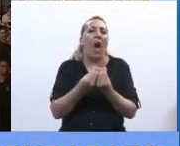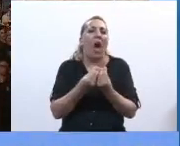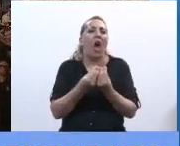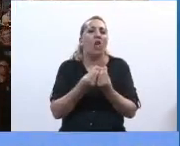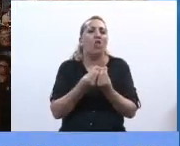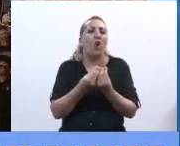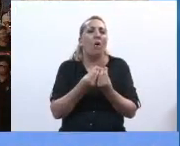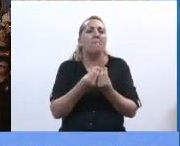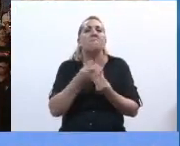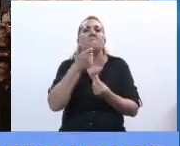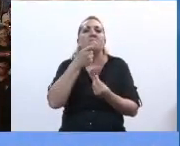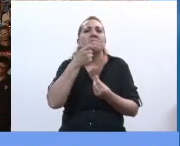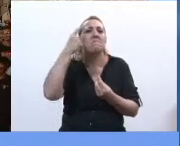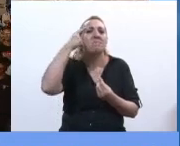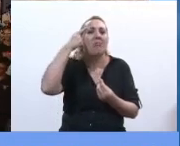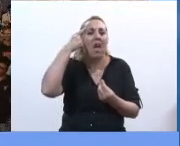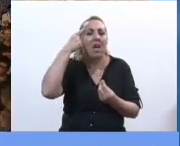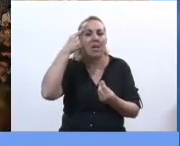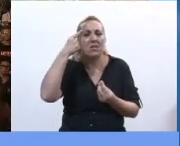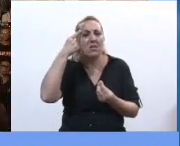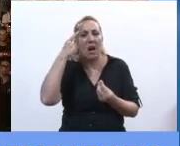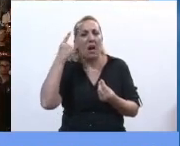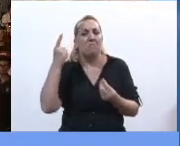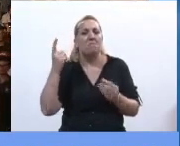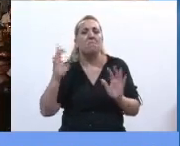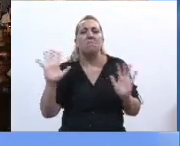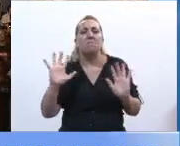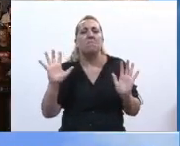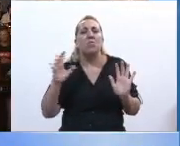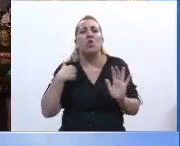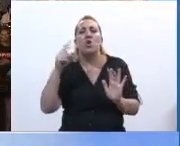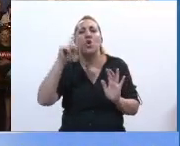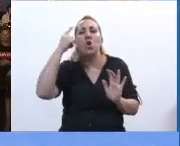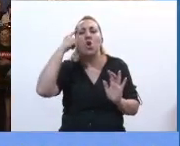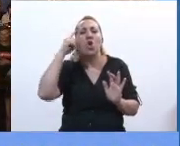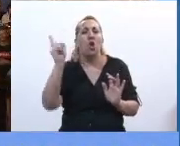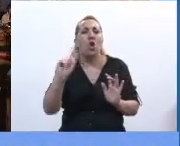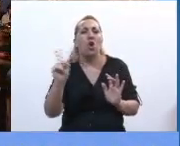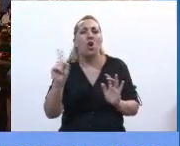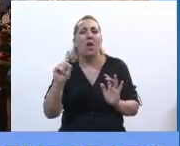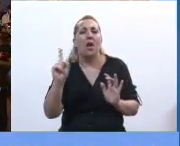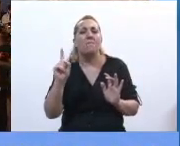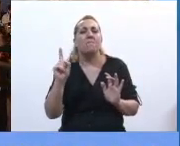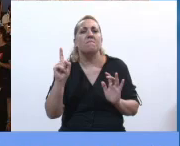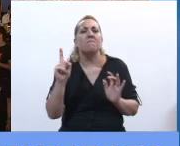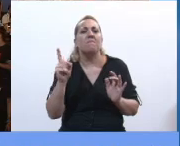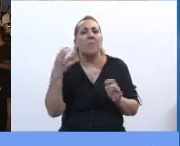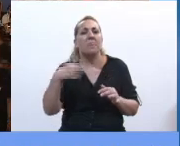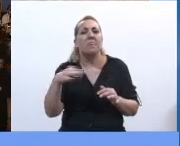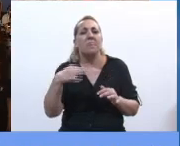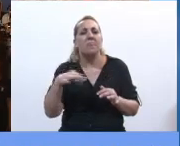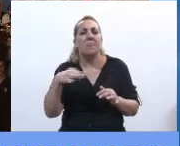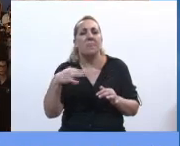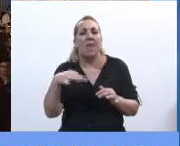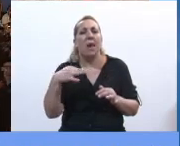cosas no le salgan como piensen ni tampoco creo que corresponda darle